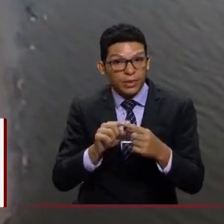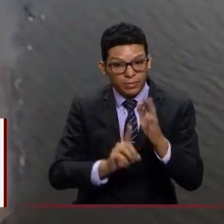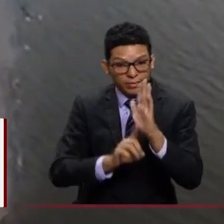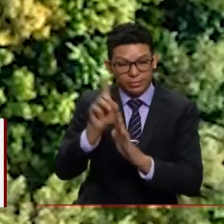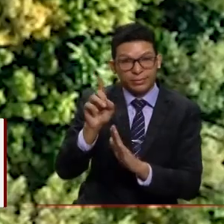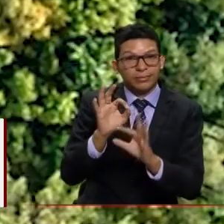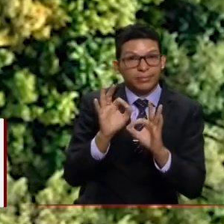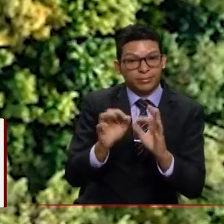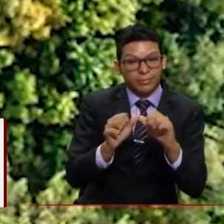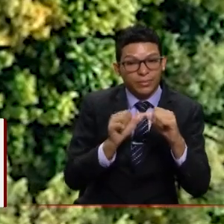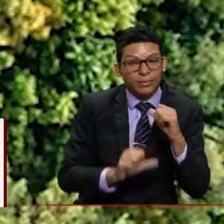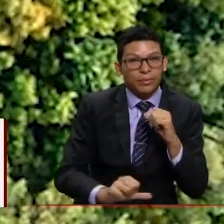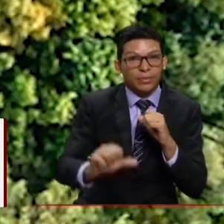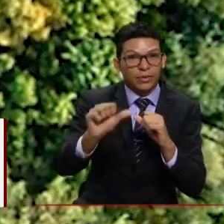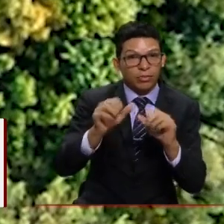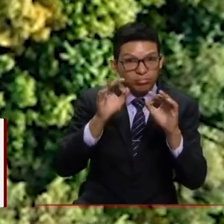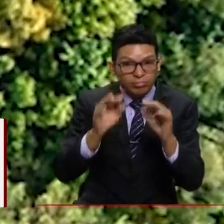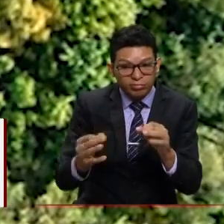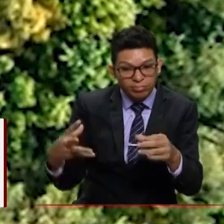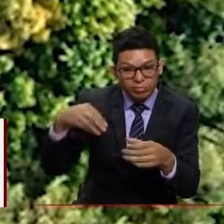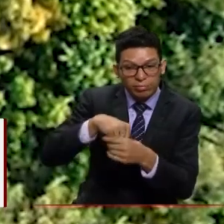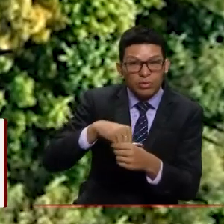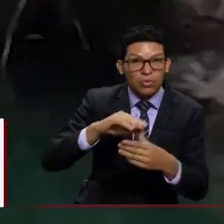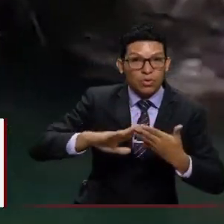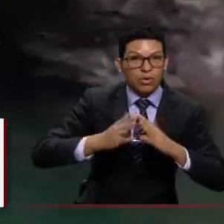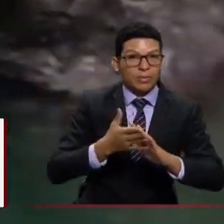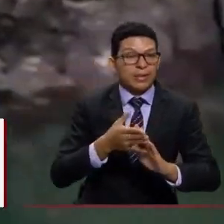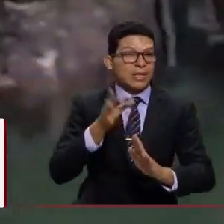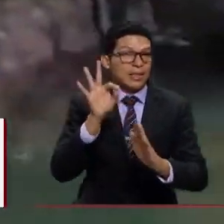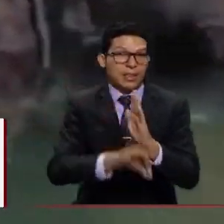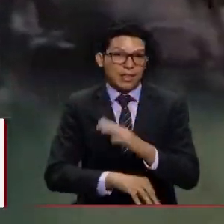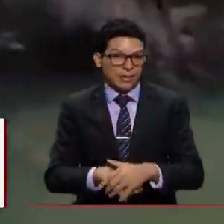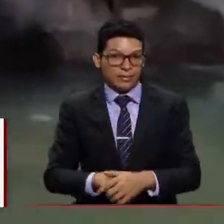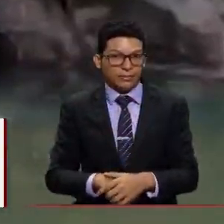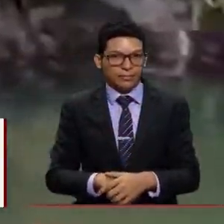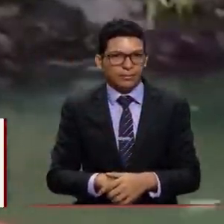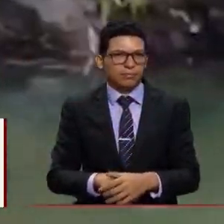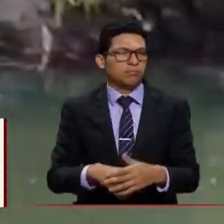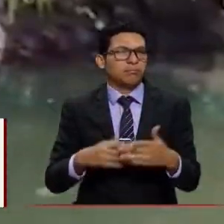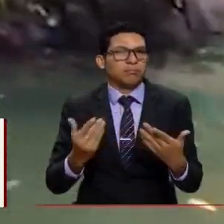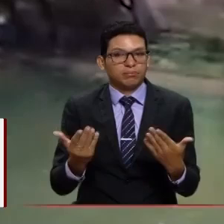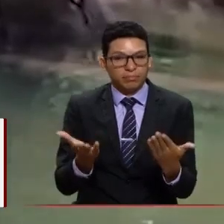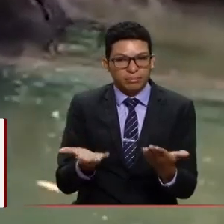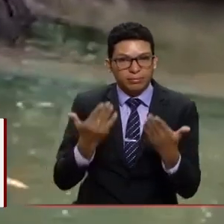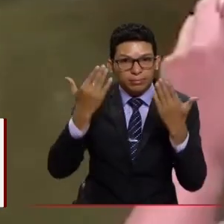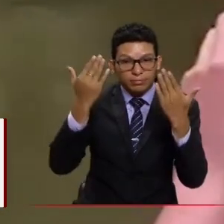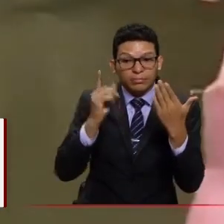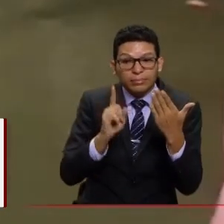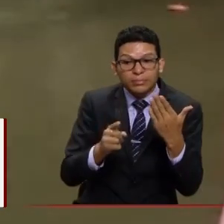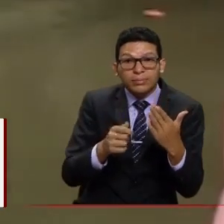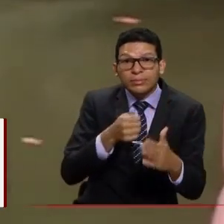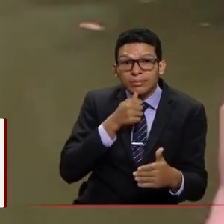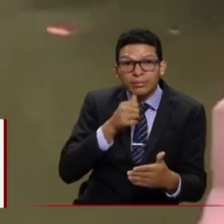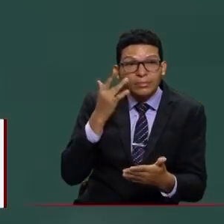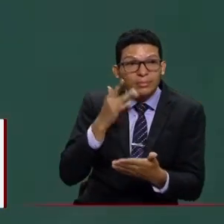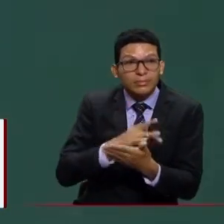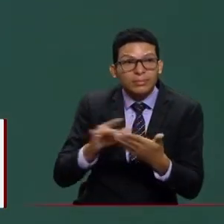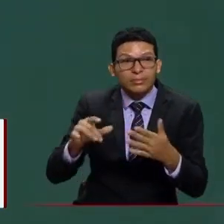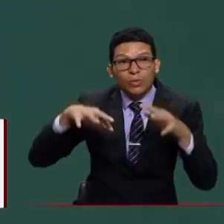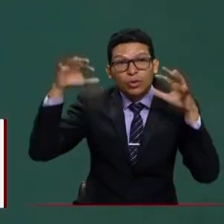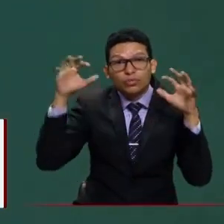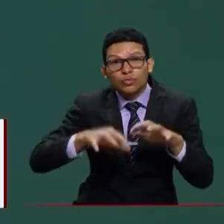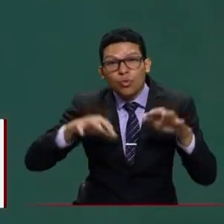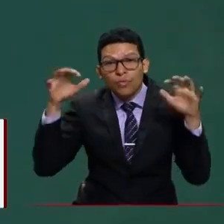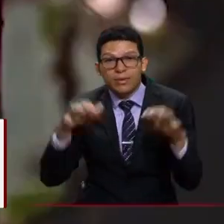desarrollo sostenible no están tan implementados dentro de esta comunidad. El panorama es que ellos se benefician de agua potable por las aguas de